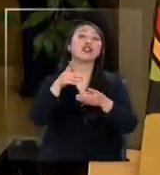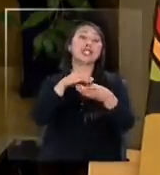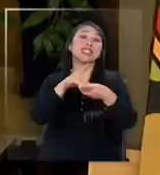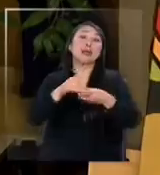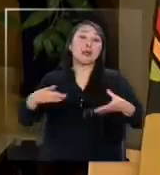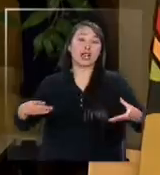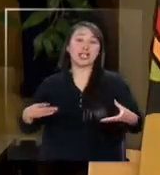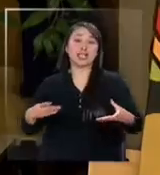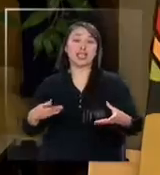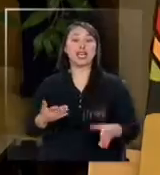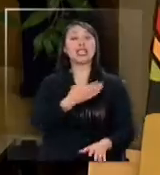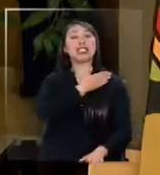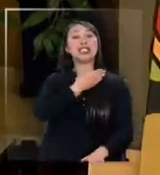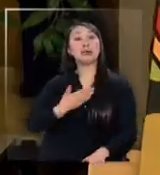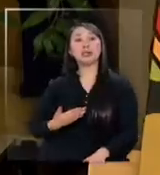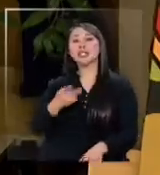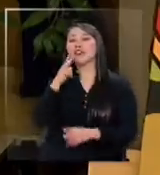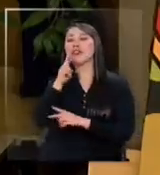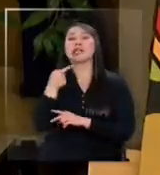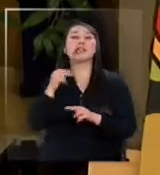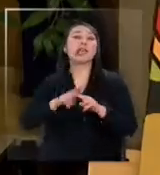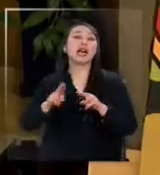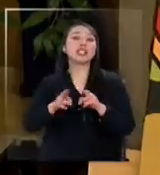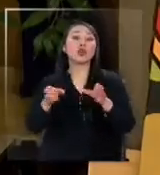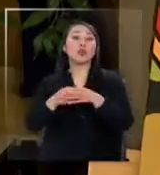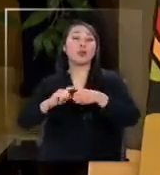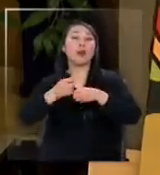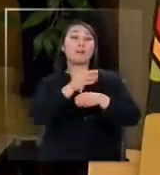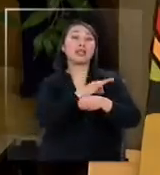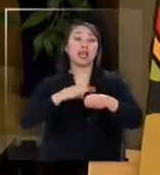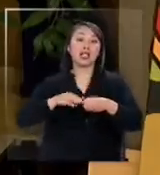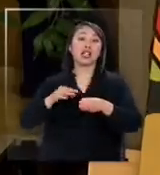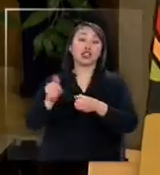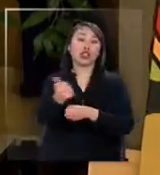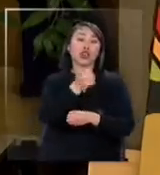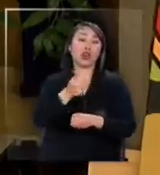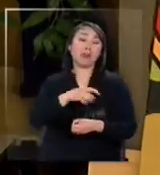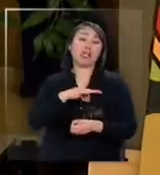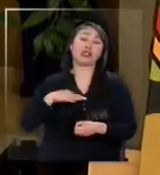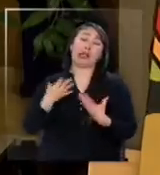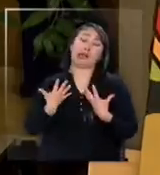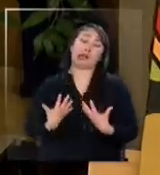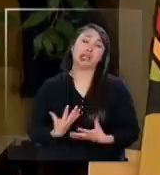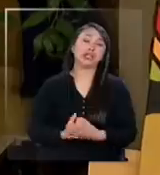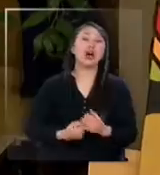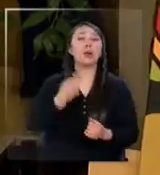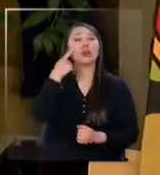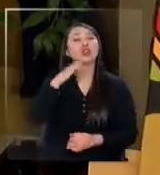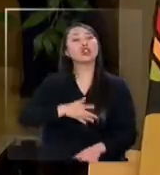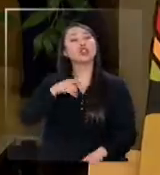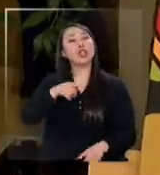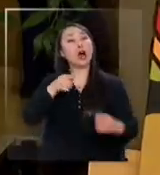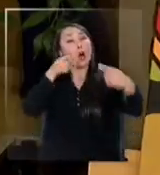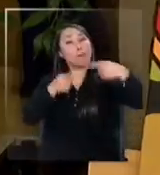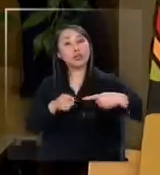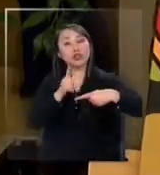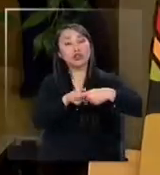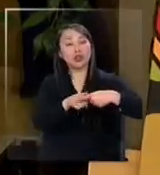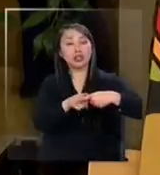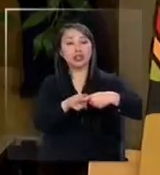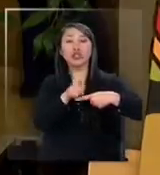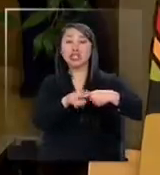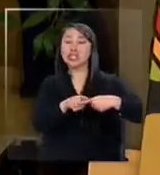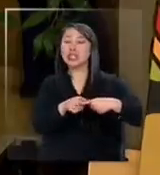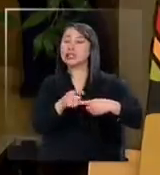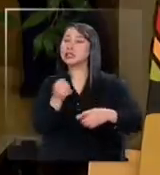democracias, y el presidente tendrá que ver qué hace con su gabinete ministerial, que claramente está agotado. Pero ¿diputado? Yo siento que la oposición hoy día, si comete el